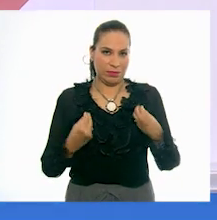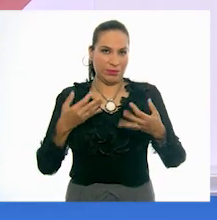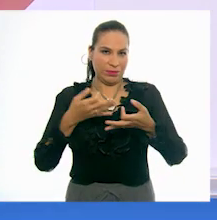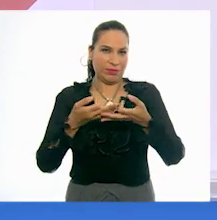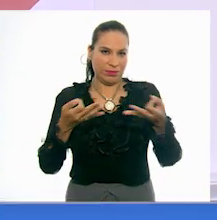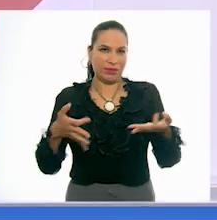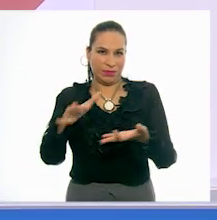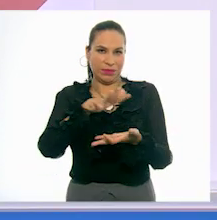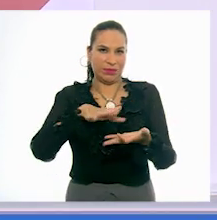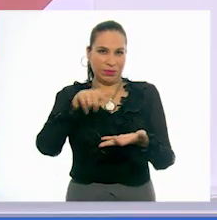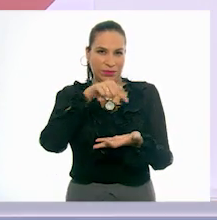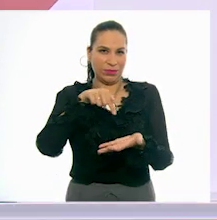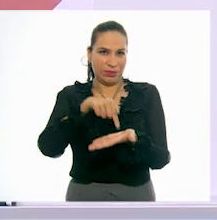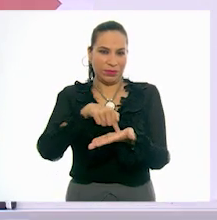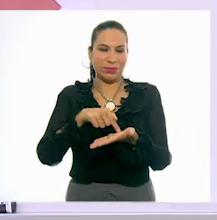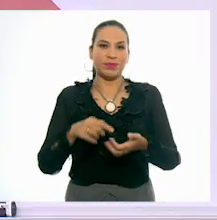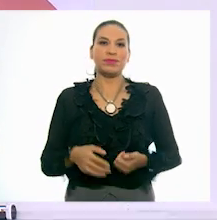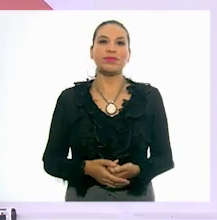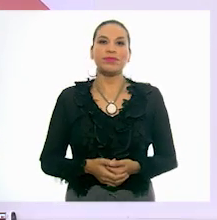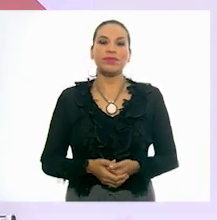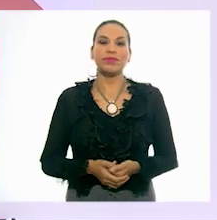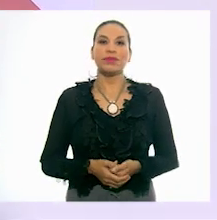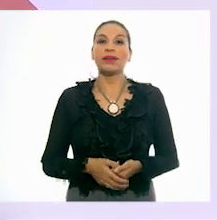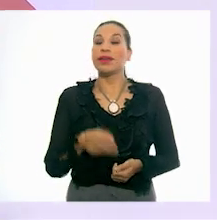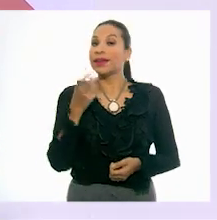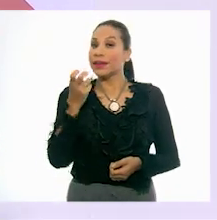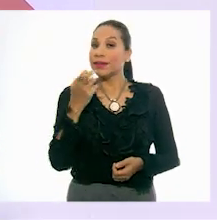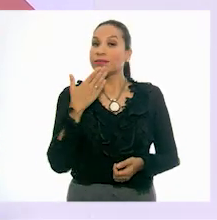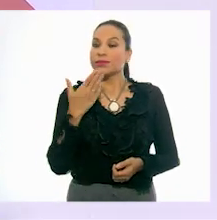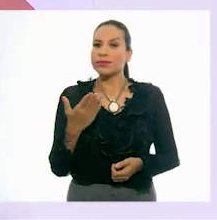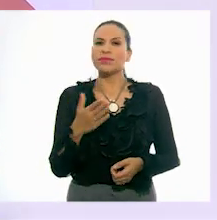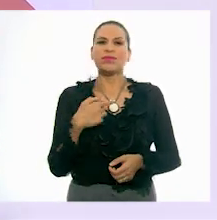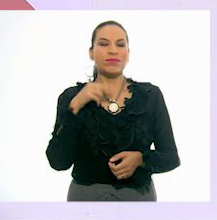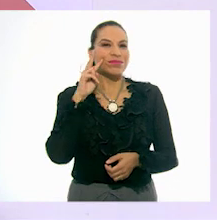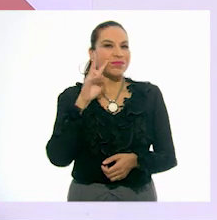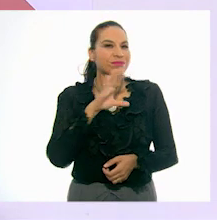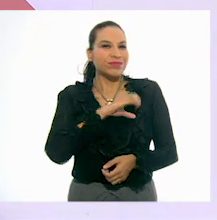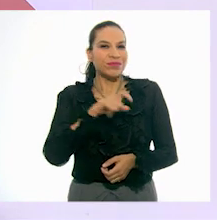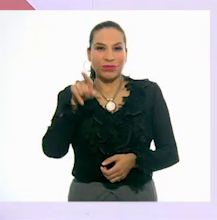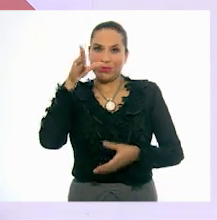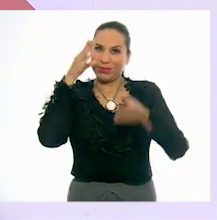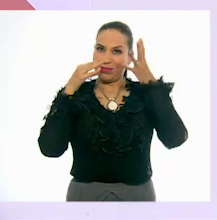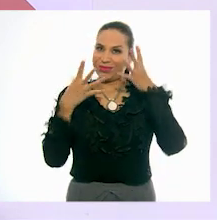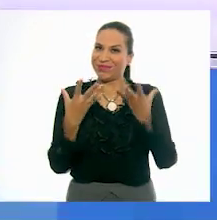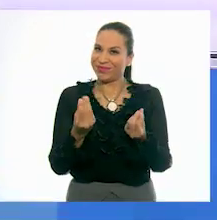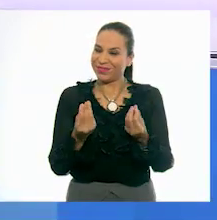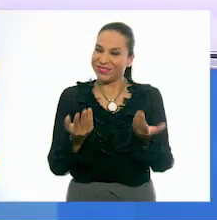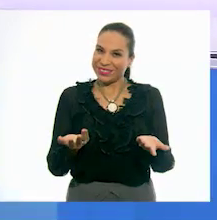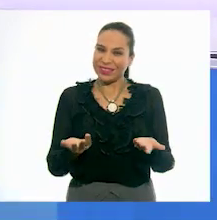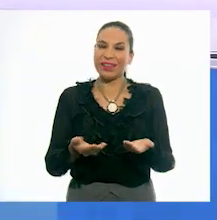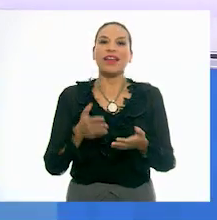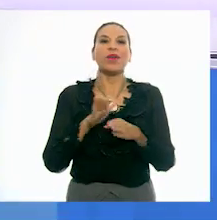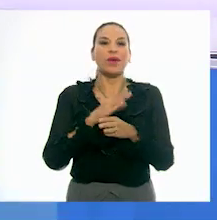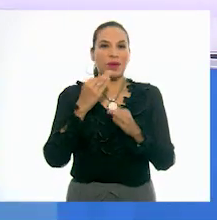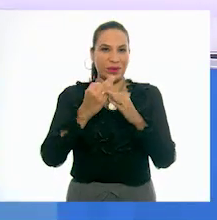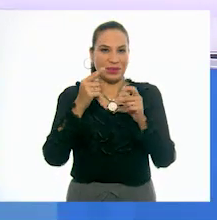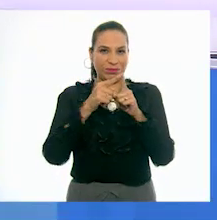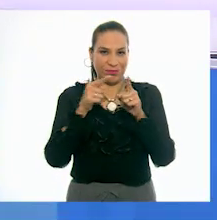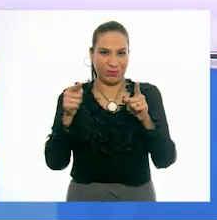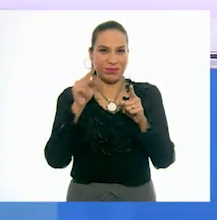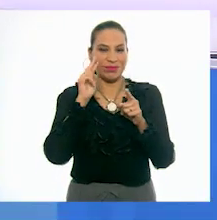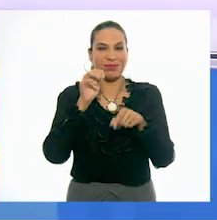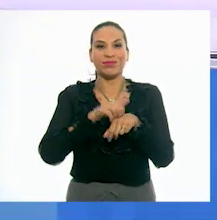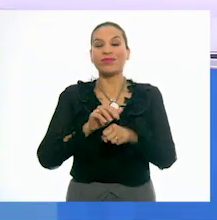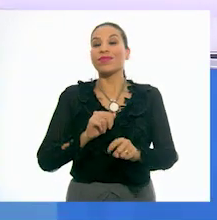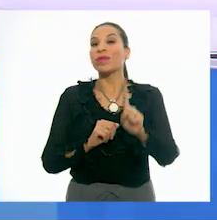que habitaban estos territorios. Exacto, Jenny. Me encanta ver todo lo que has aprendido, ya que lo marqué con